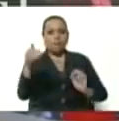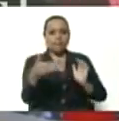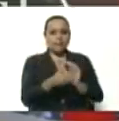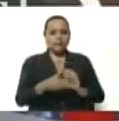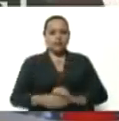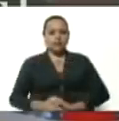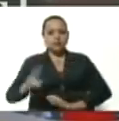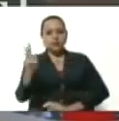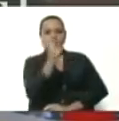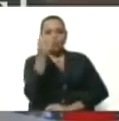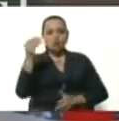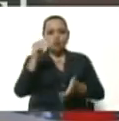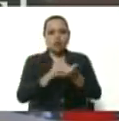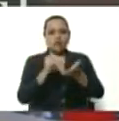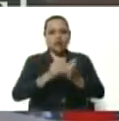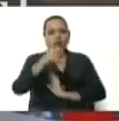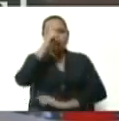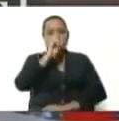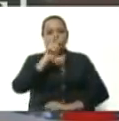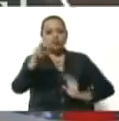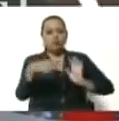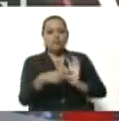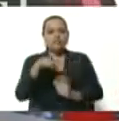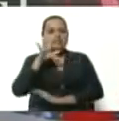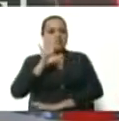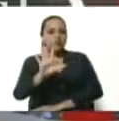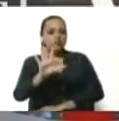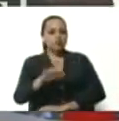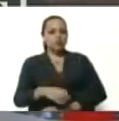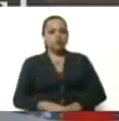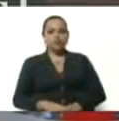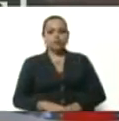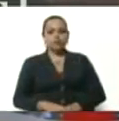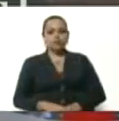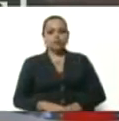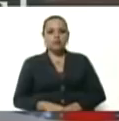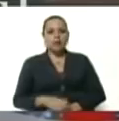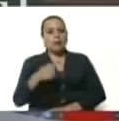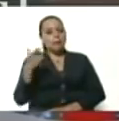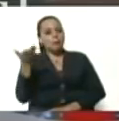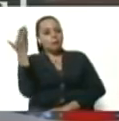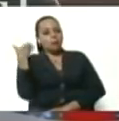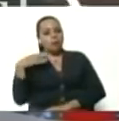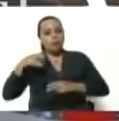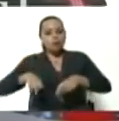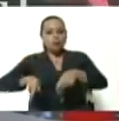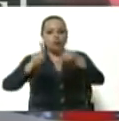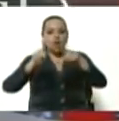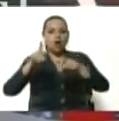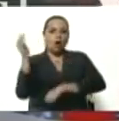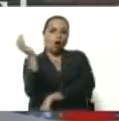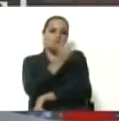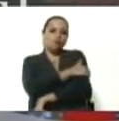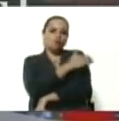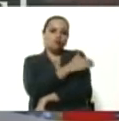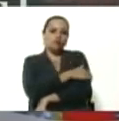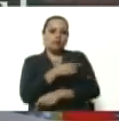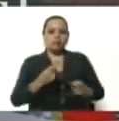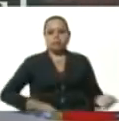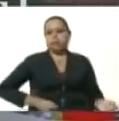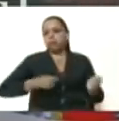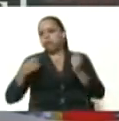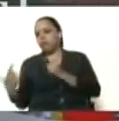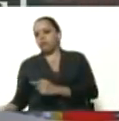Por segunda vez en el año 2005. En esa oportunidad, la oposición se tiró al barranco